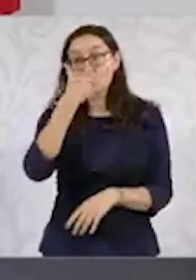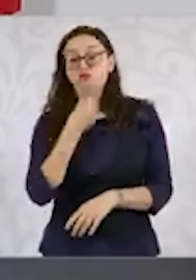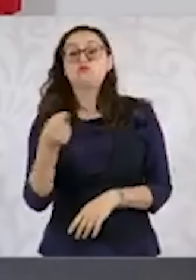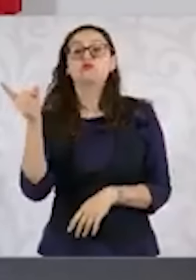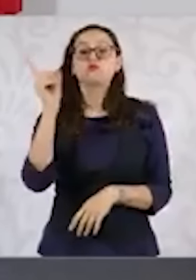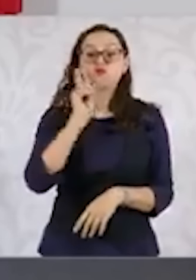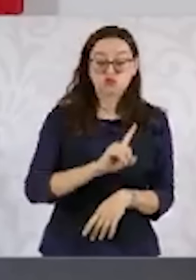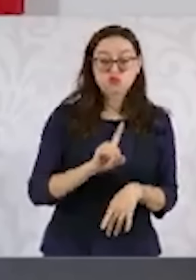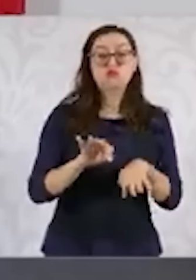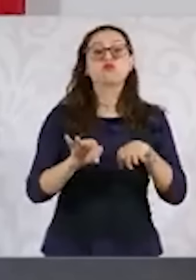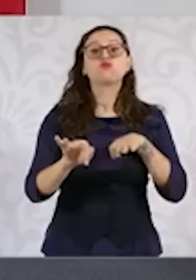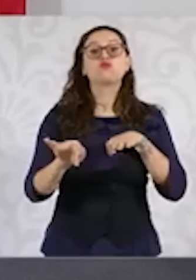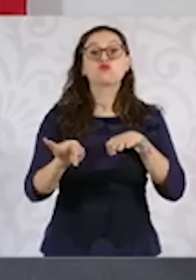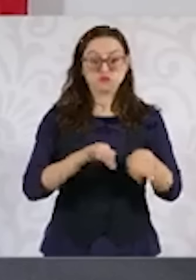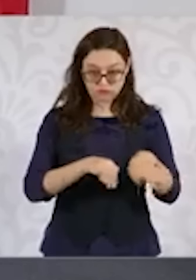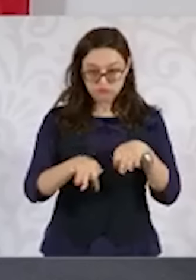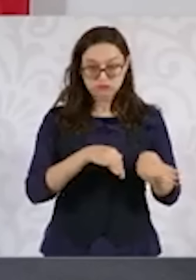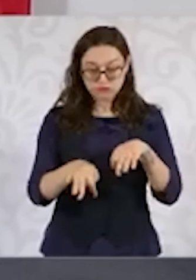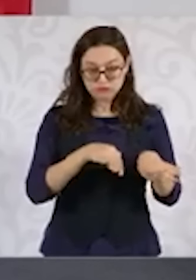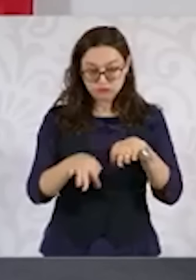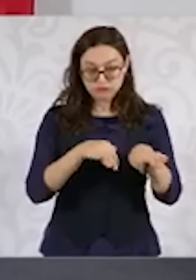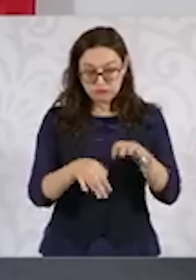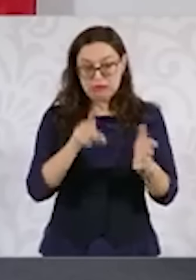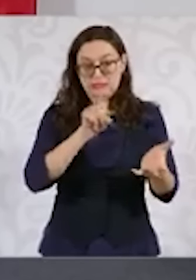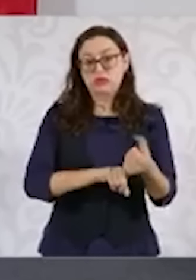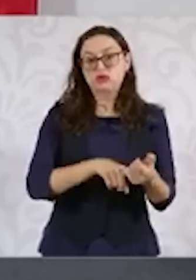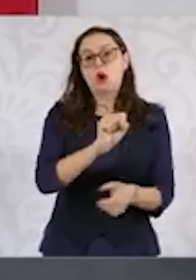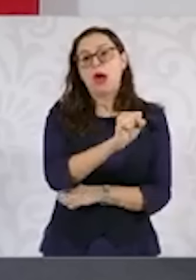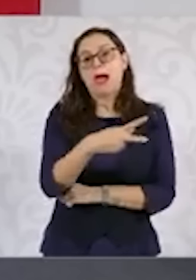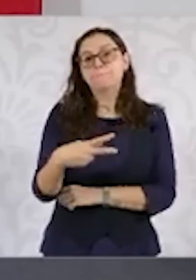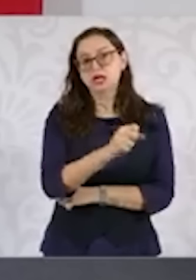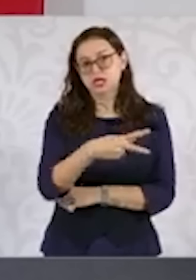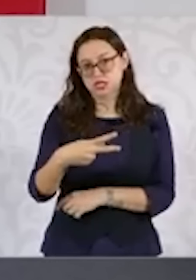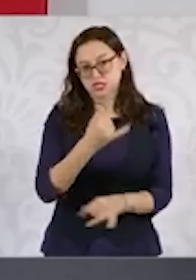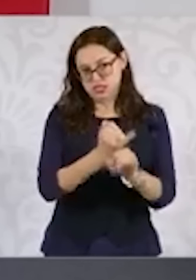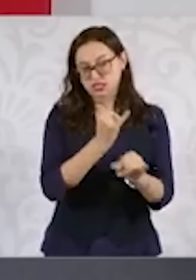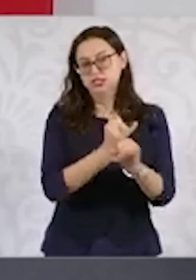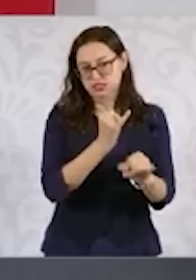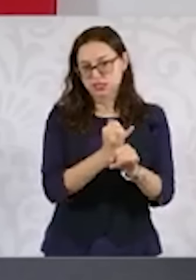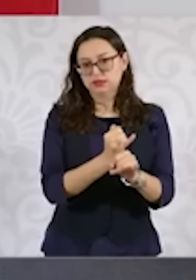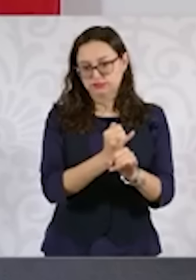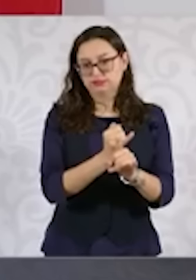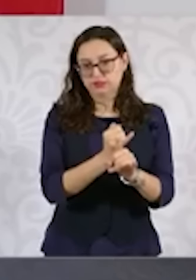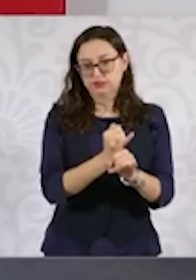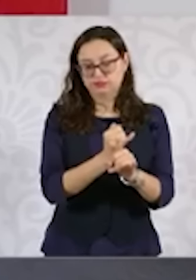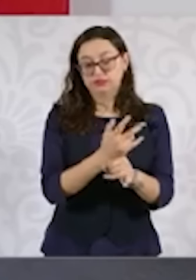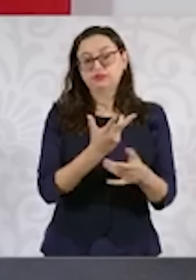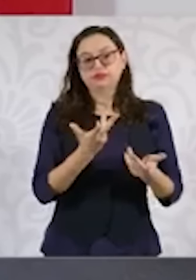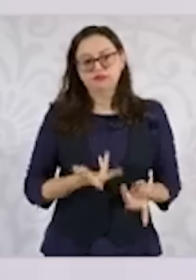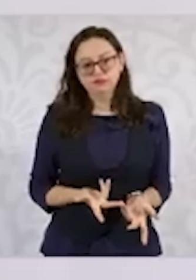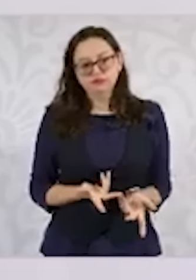que están vinculadas con las plataformas digitales. Quienes las